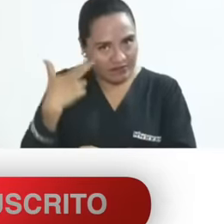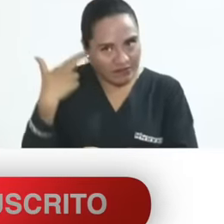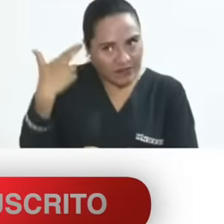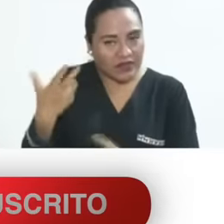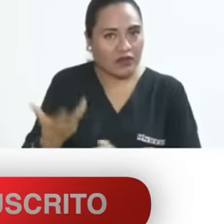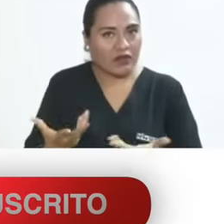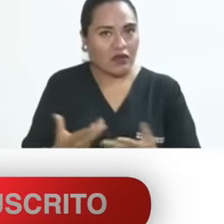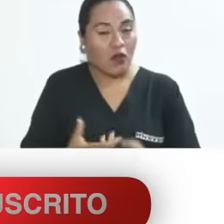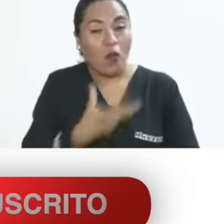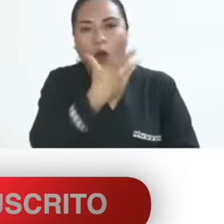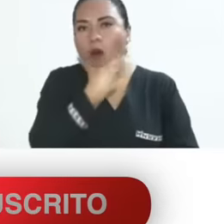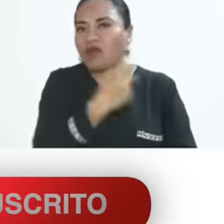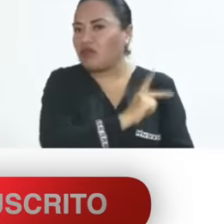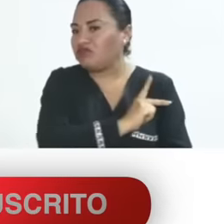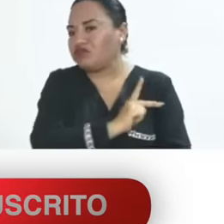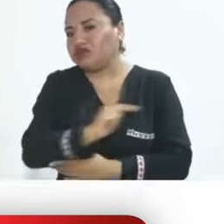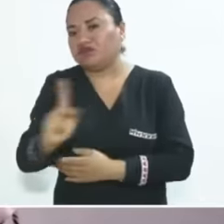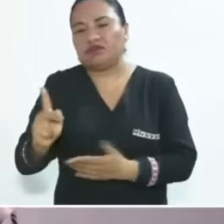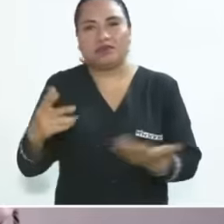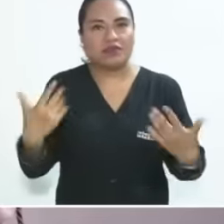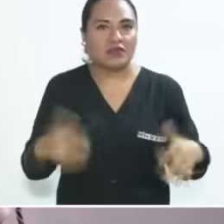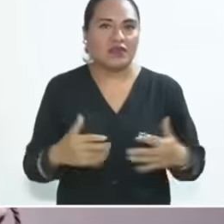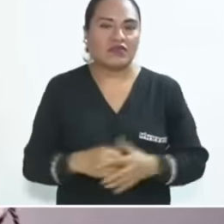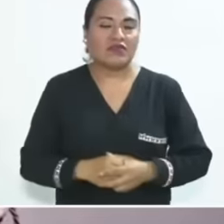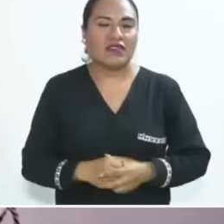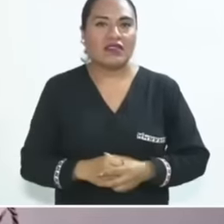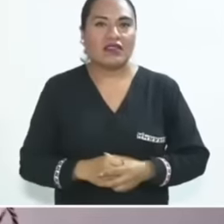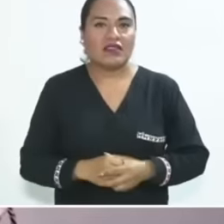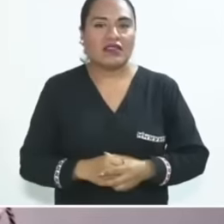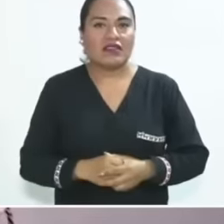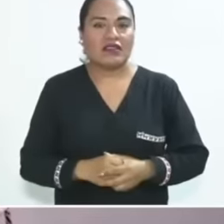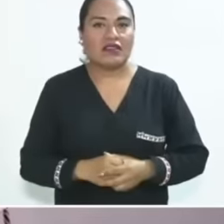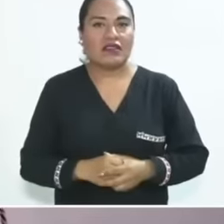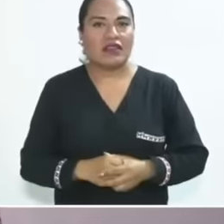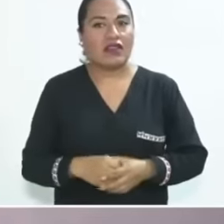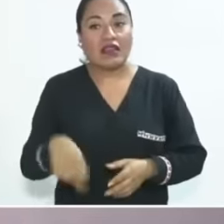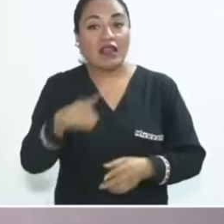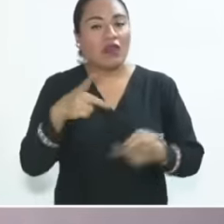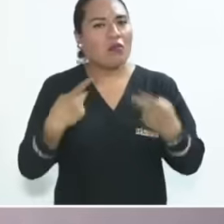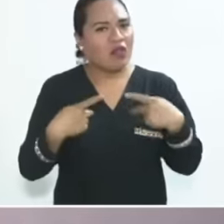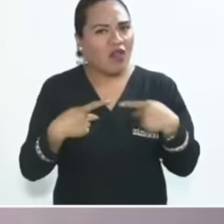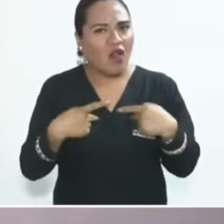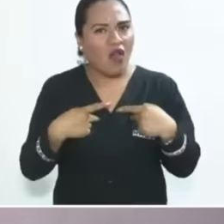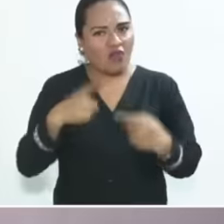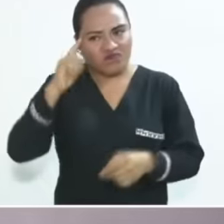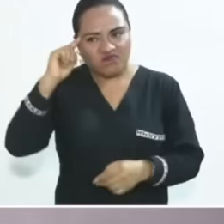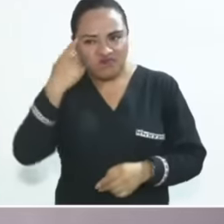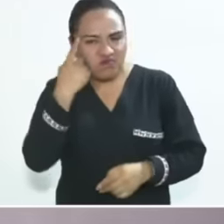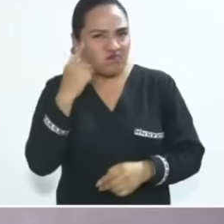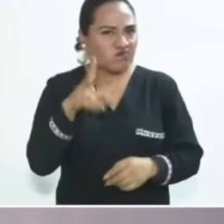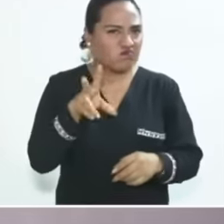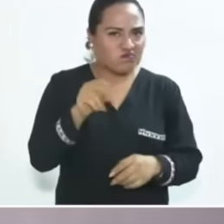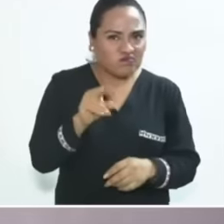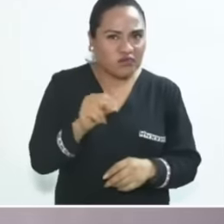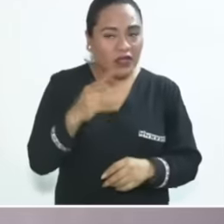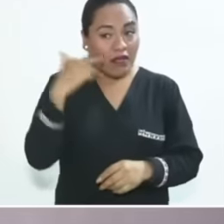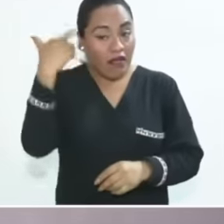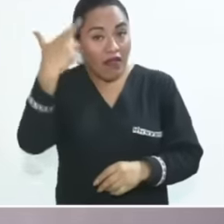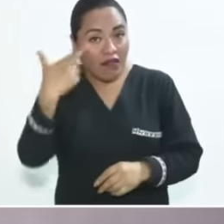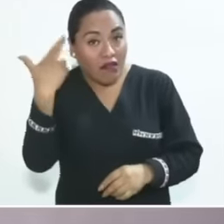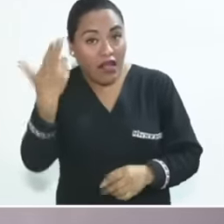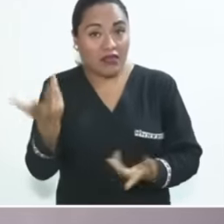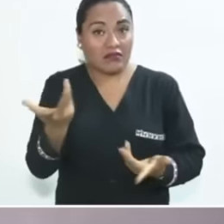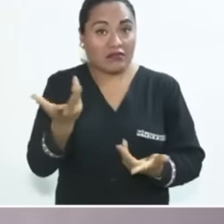todos hombres. Ni siquiera se molestaron los monarcas, los